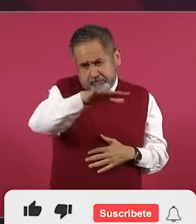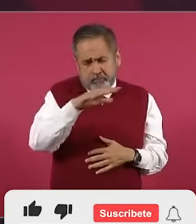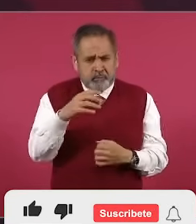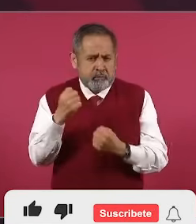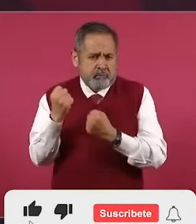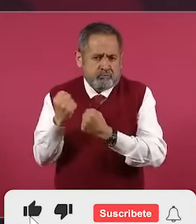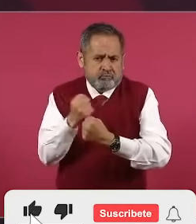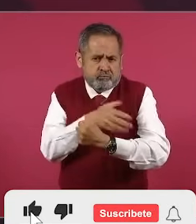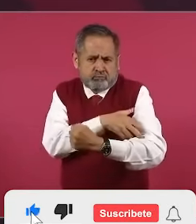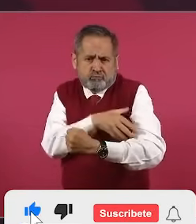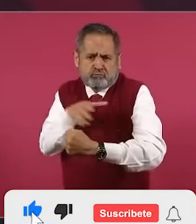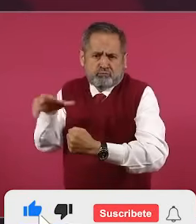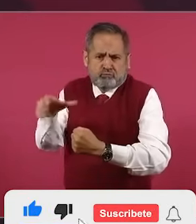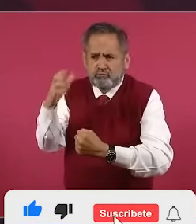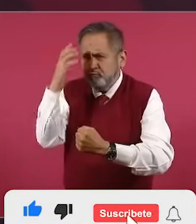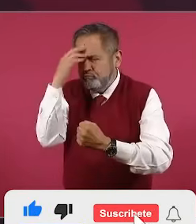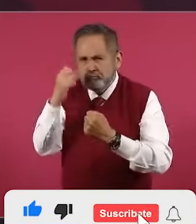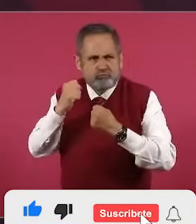empoderado,